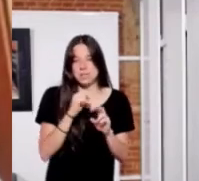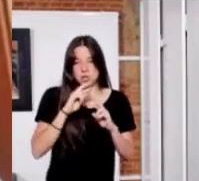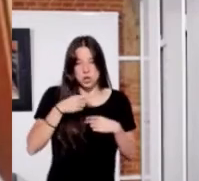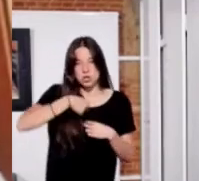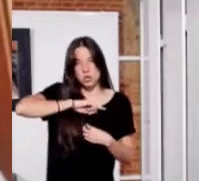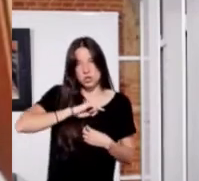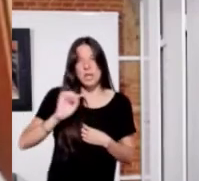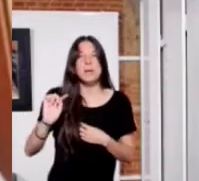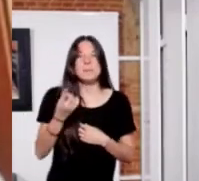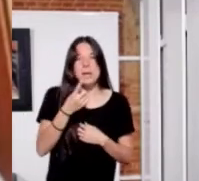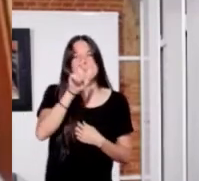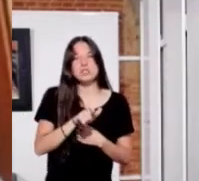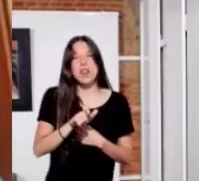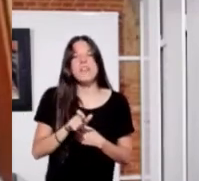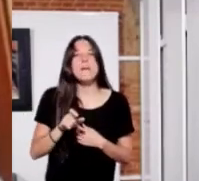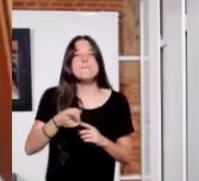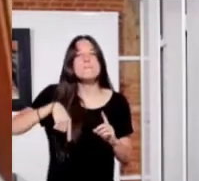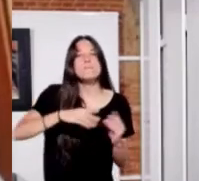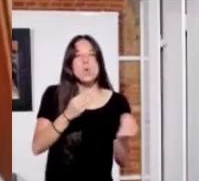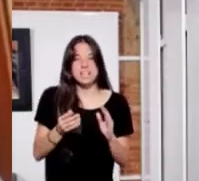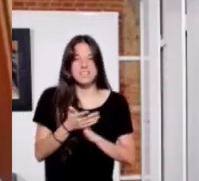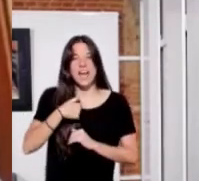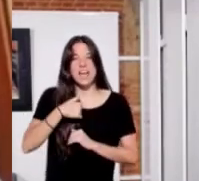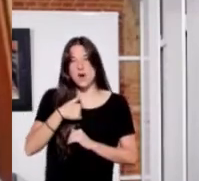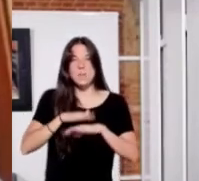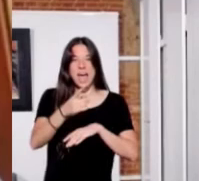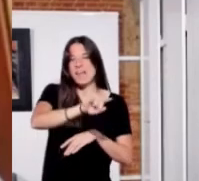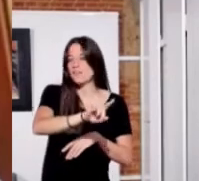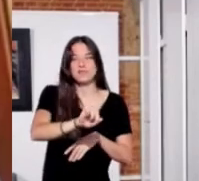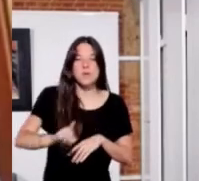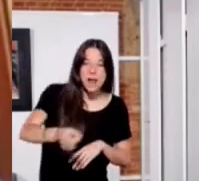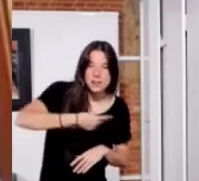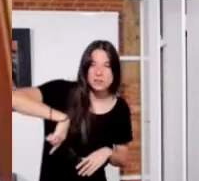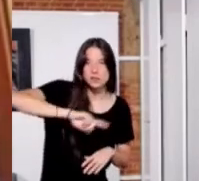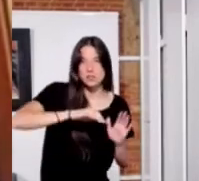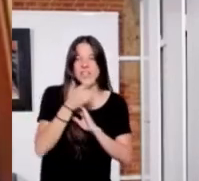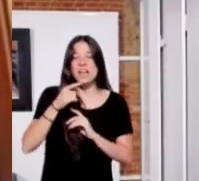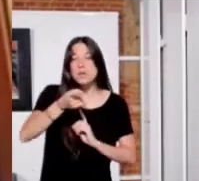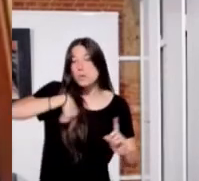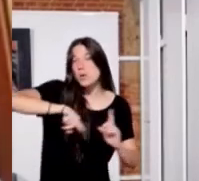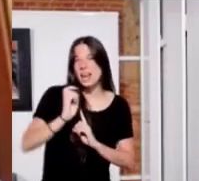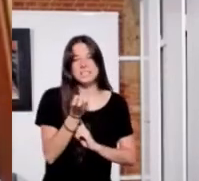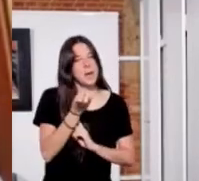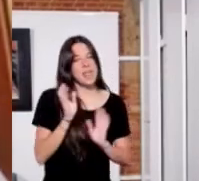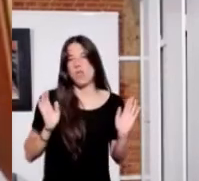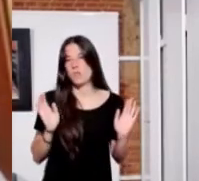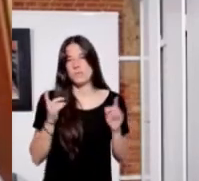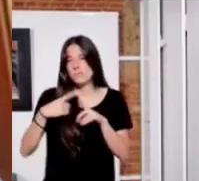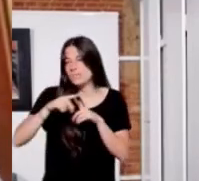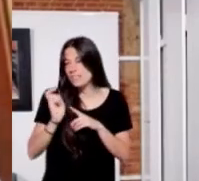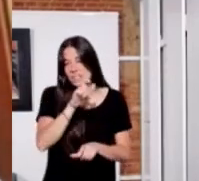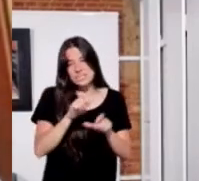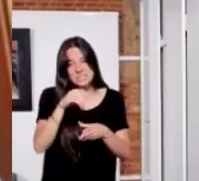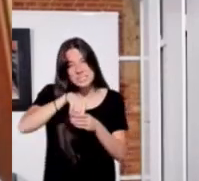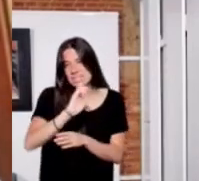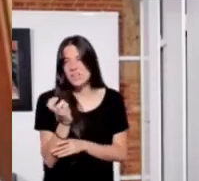plural. En una sociedad moralmente plural, socialmente acelerada, ese plural es muy variado. Con lo cual, trabajamos primero